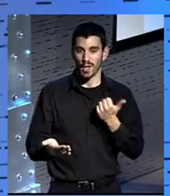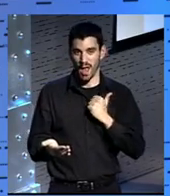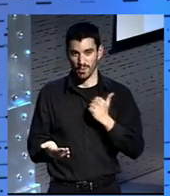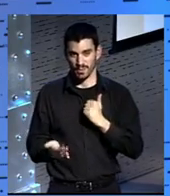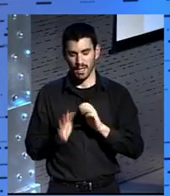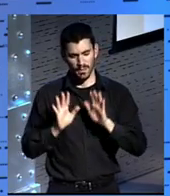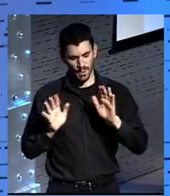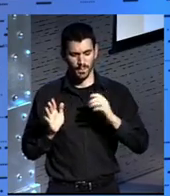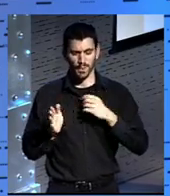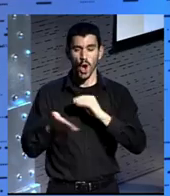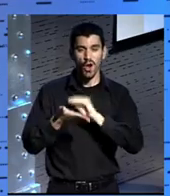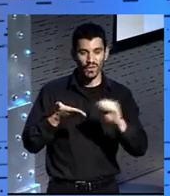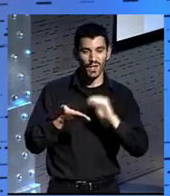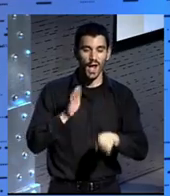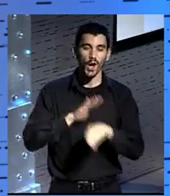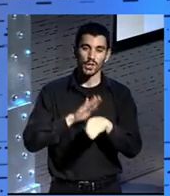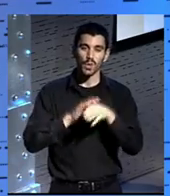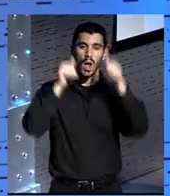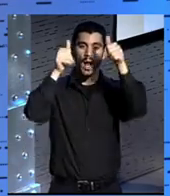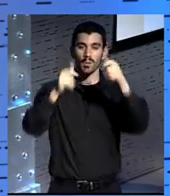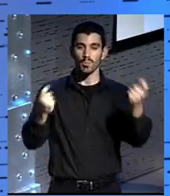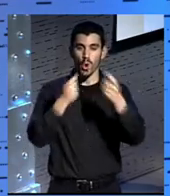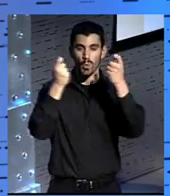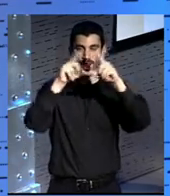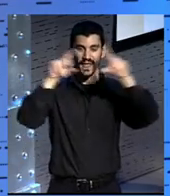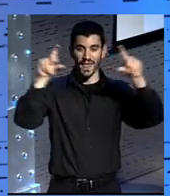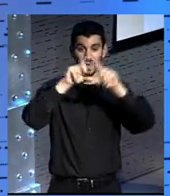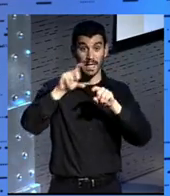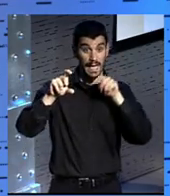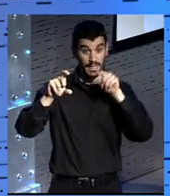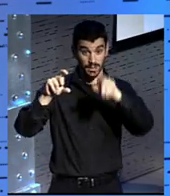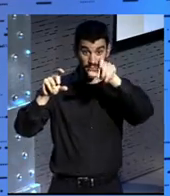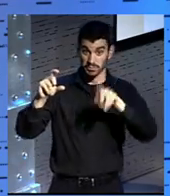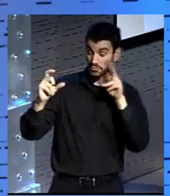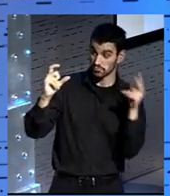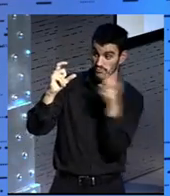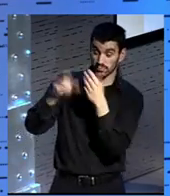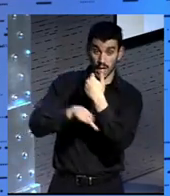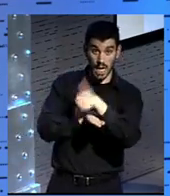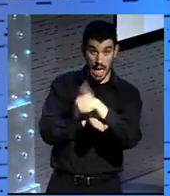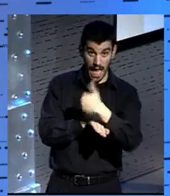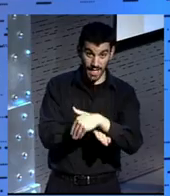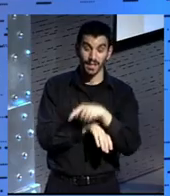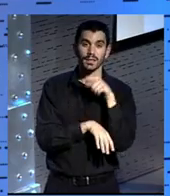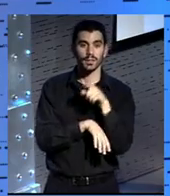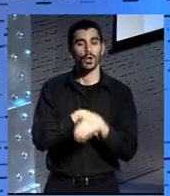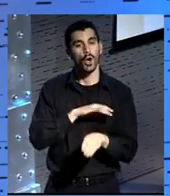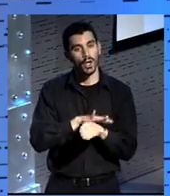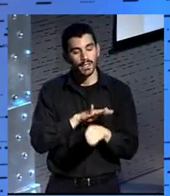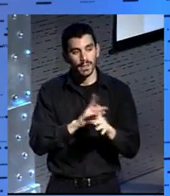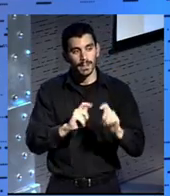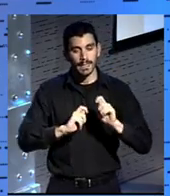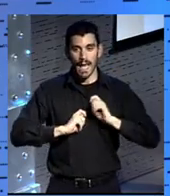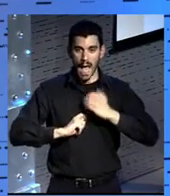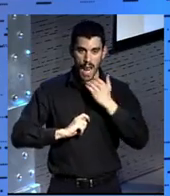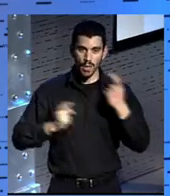rótulos, y esos rótulos presentes en la calle son los que hoy todavía se convierten en un elemento